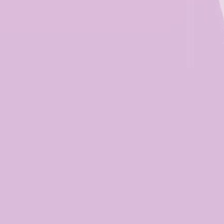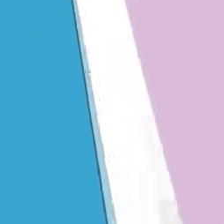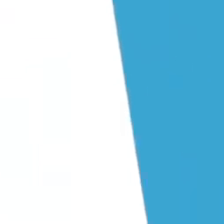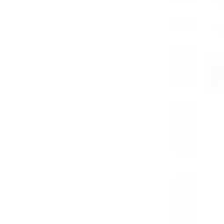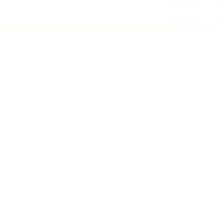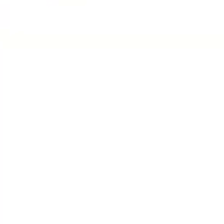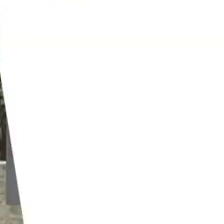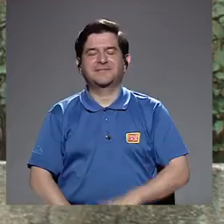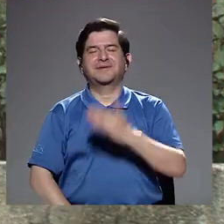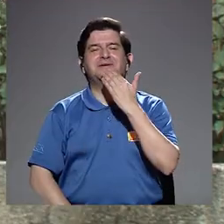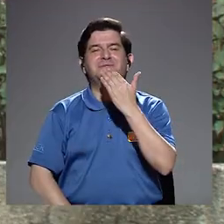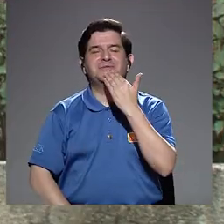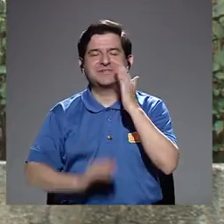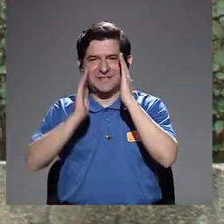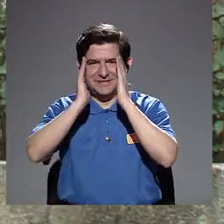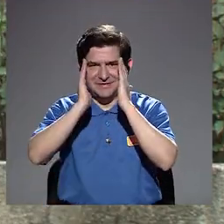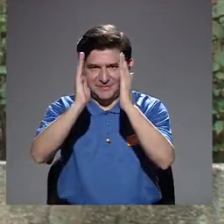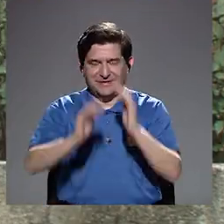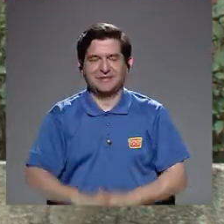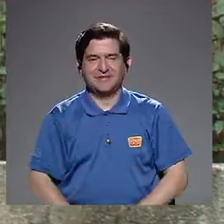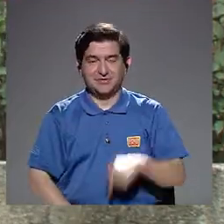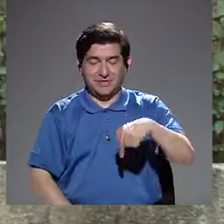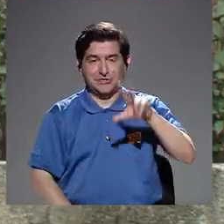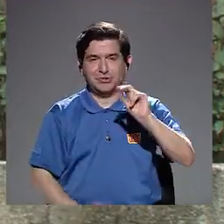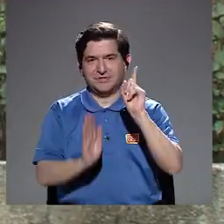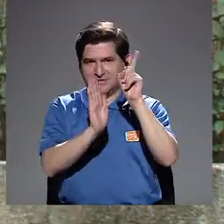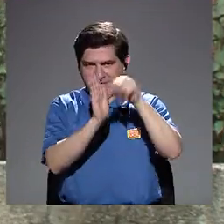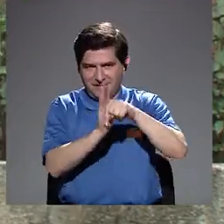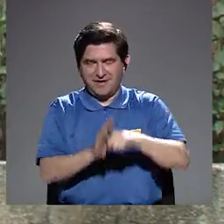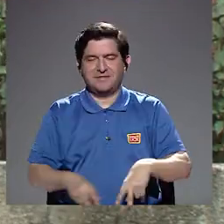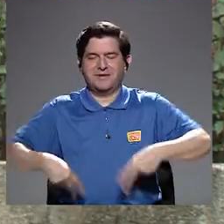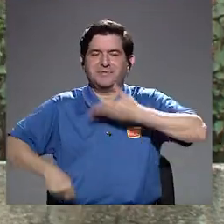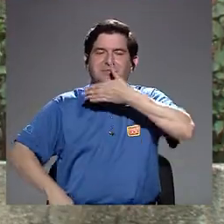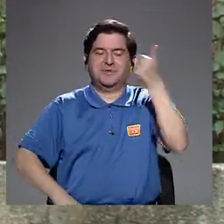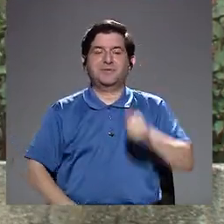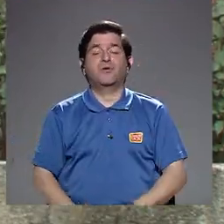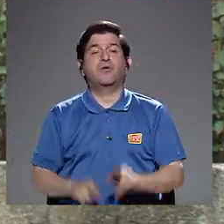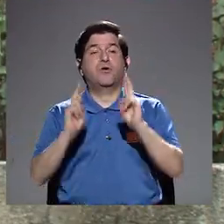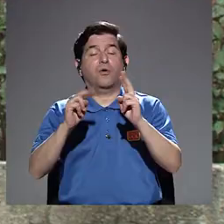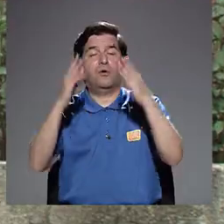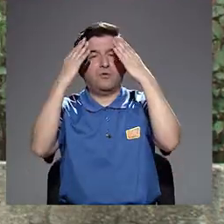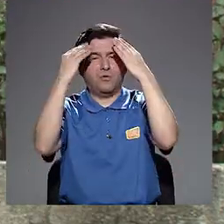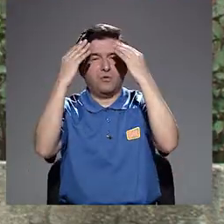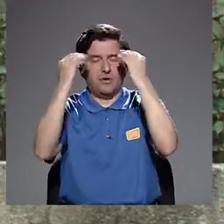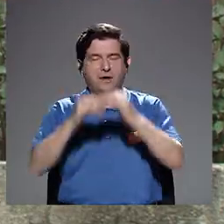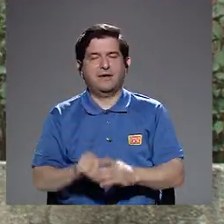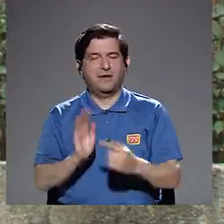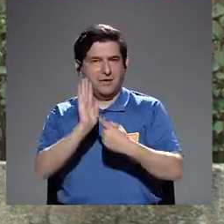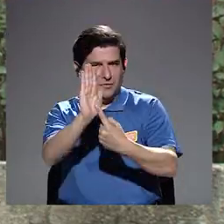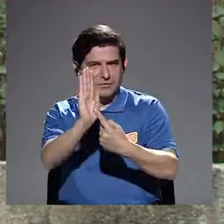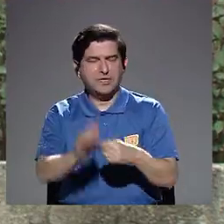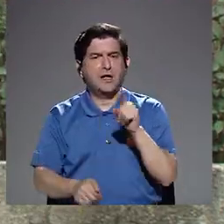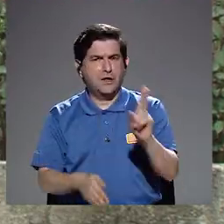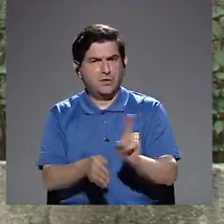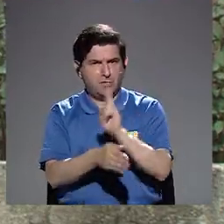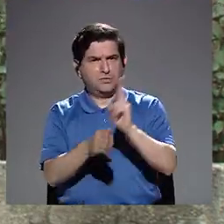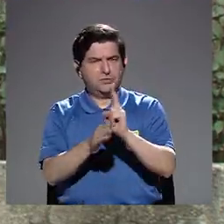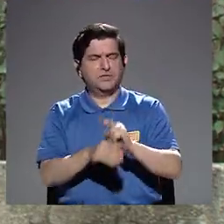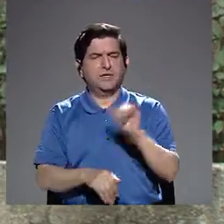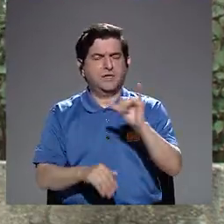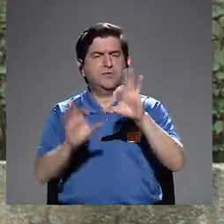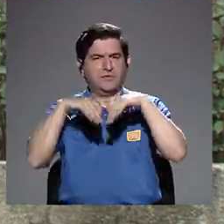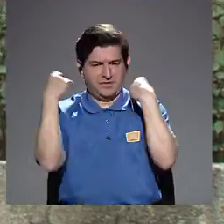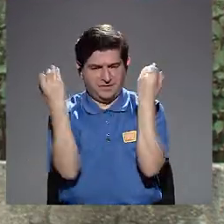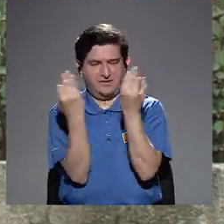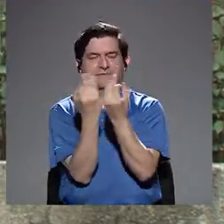Con mucho gusto. Gracias por su sintonía durante esta media hora con Vivir Mejor. Ojalá la información que le trajimos sea de utilidad para